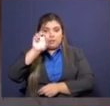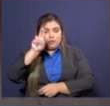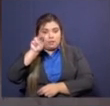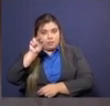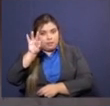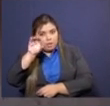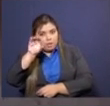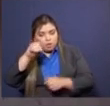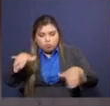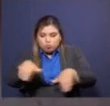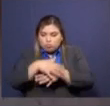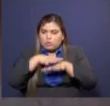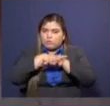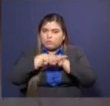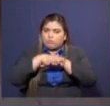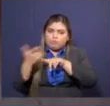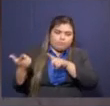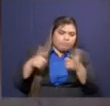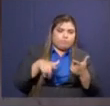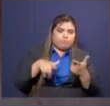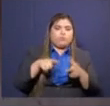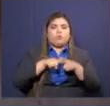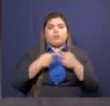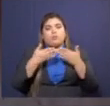rehabilitación de calles del distrito de Chitré,